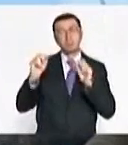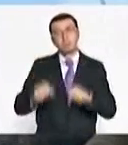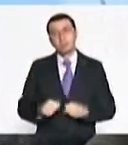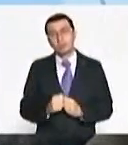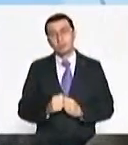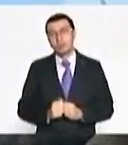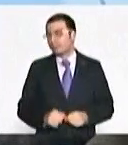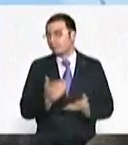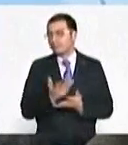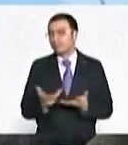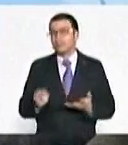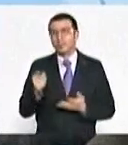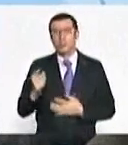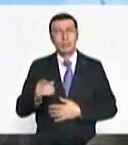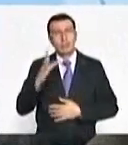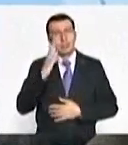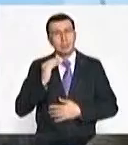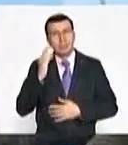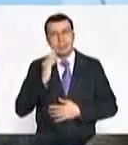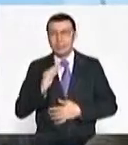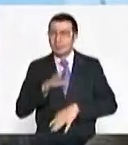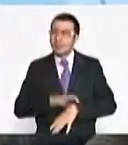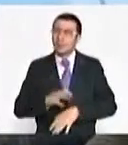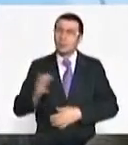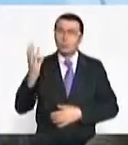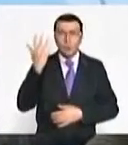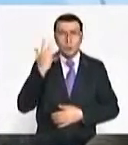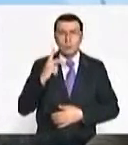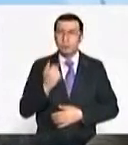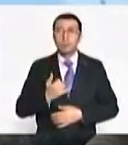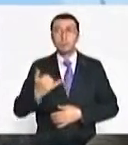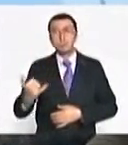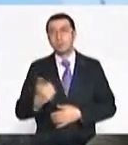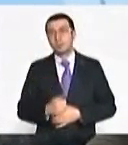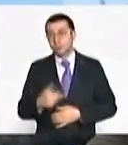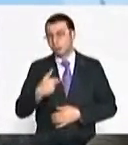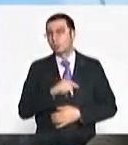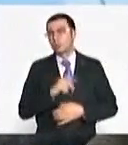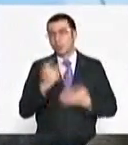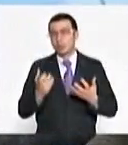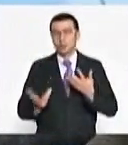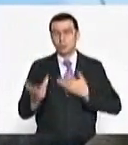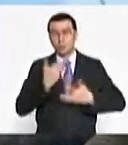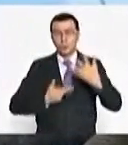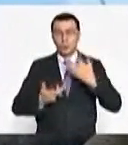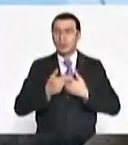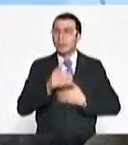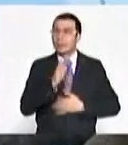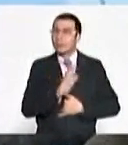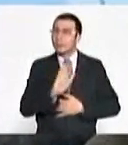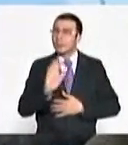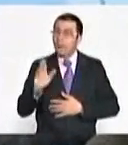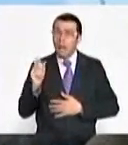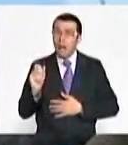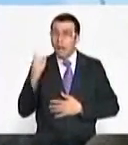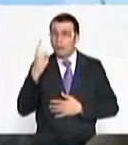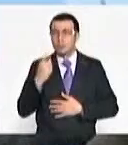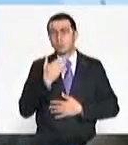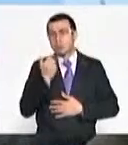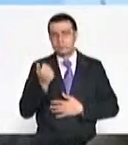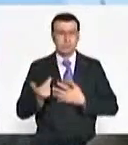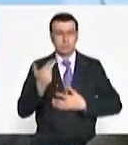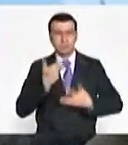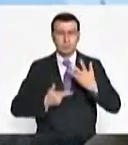esas experiencias médicas que a diario vemos, que queremos compartir con todos ustedes de una manera muy didáctica,